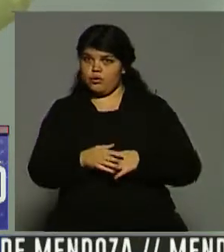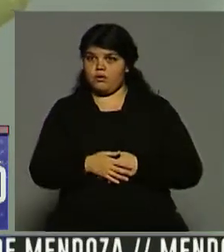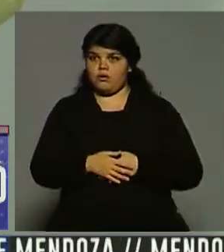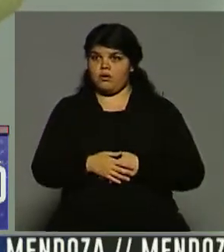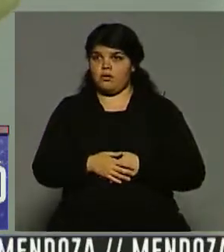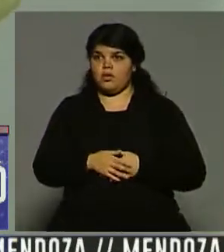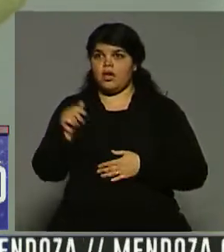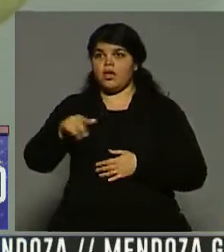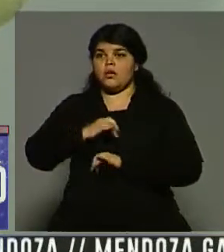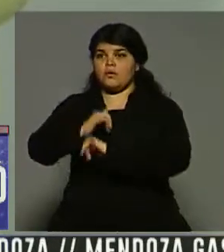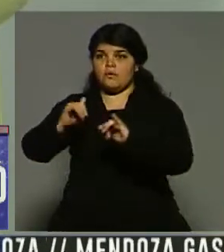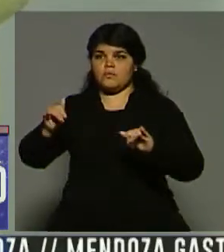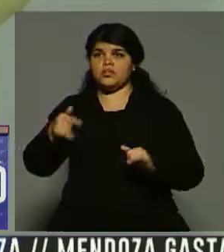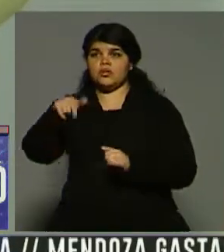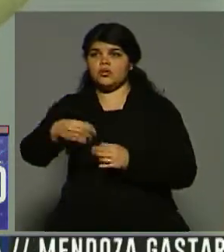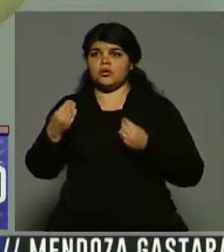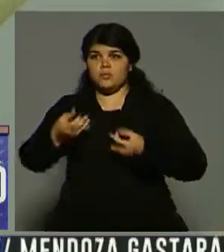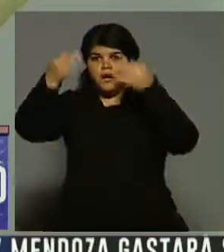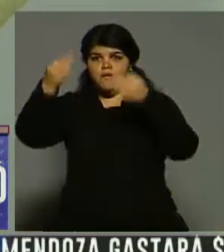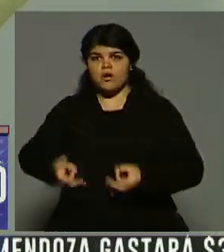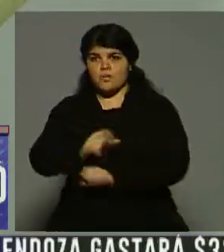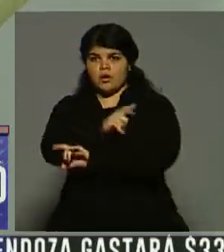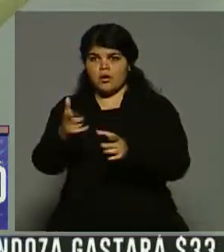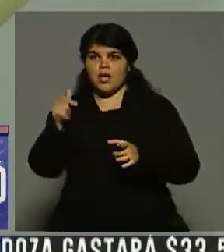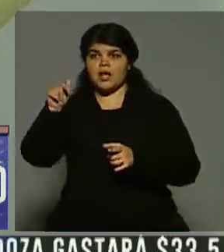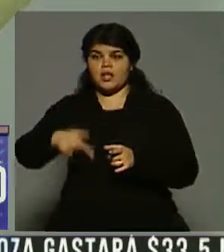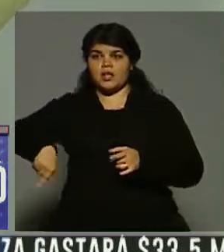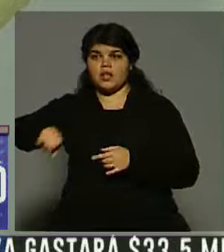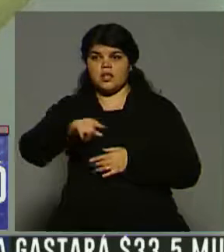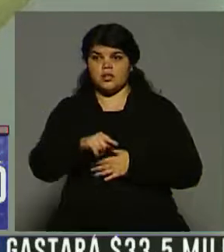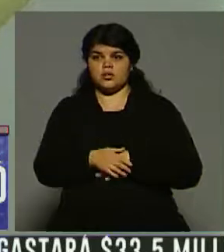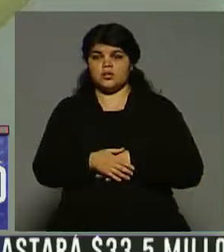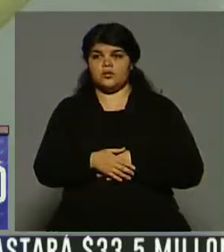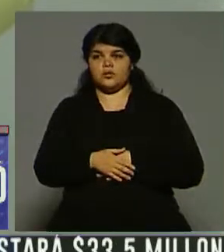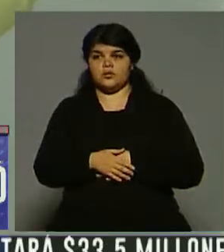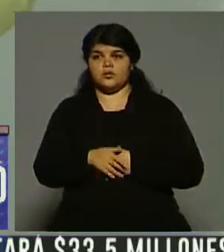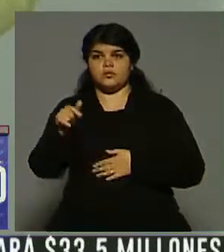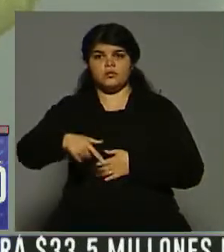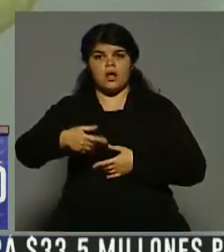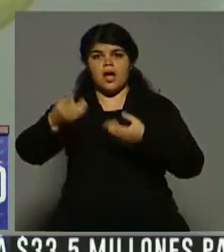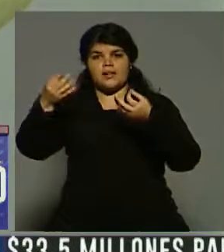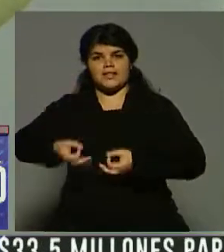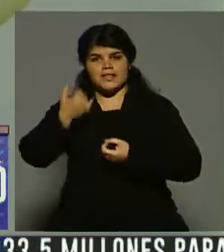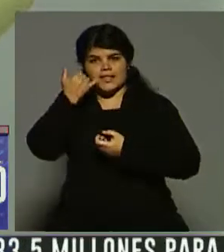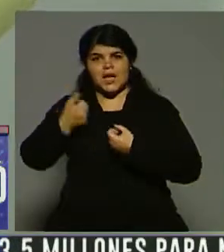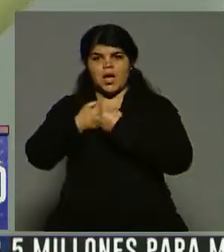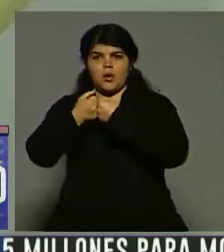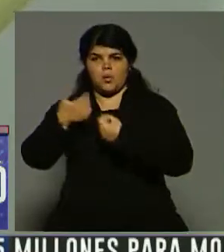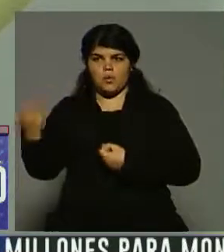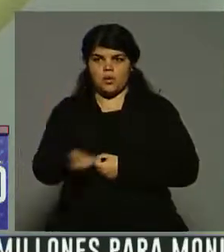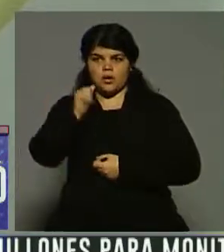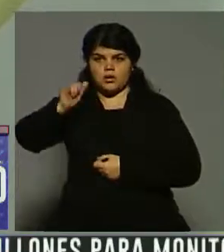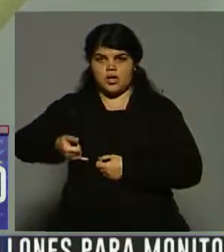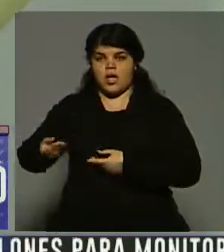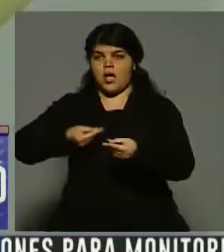información indica que hay algo de informalidad, ¿no?, en este acuerdo, porque si bien ellos aseguran que ha llegado justamente a un arreglo con los empresarios, no se dio en el